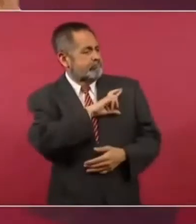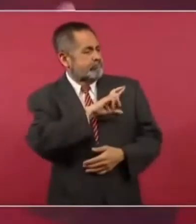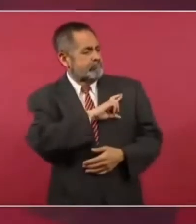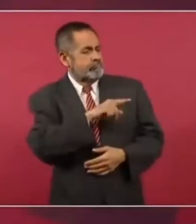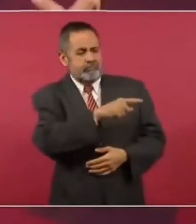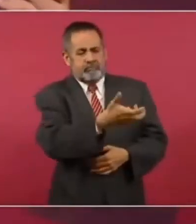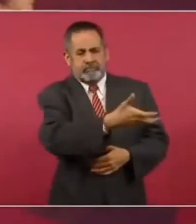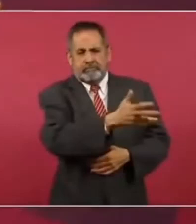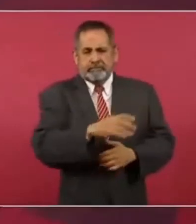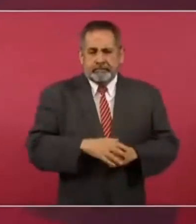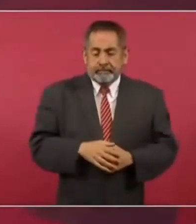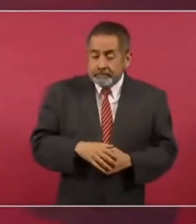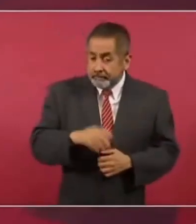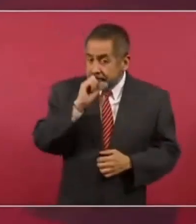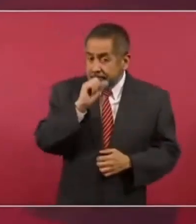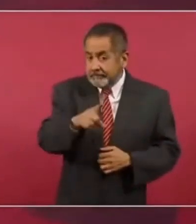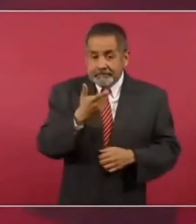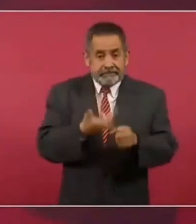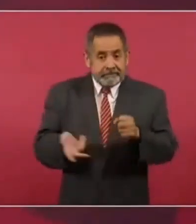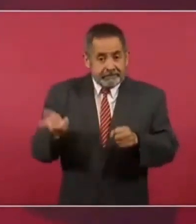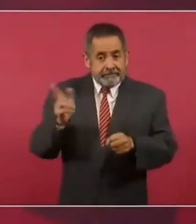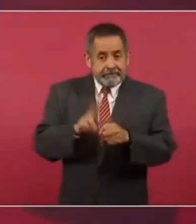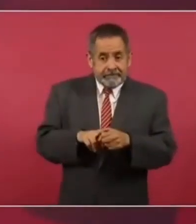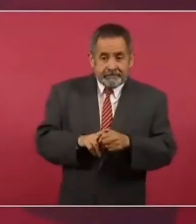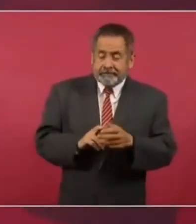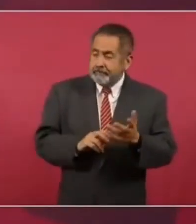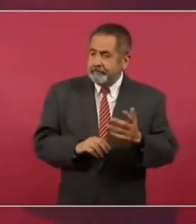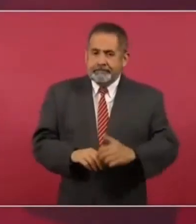de los hospitales,